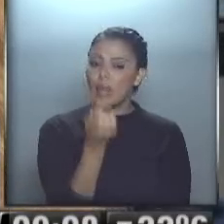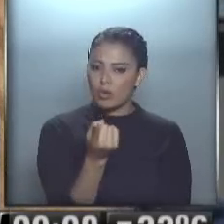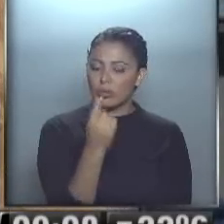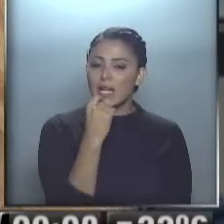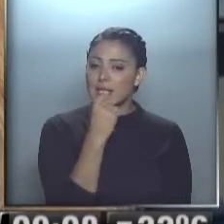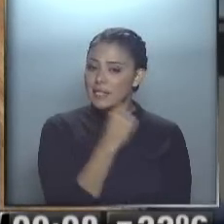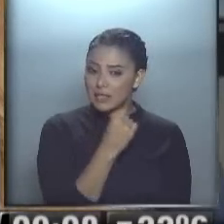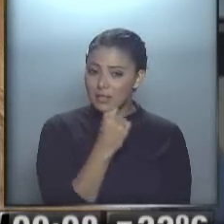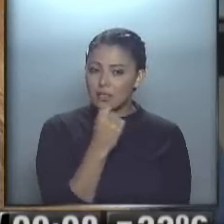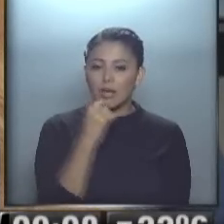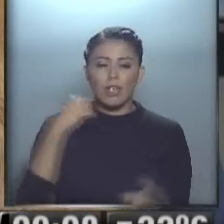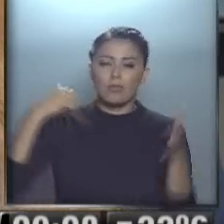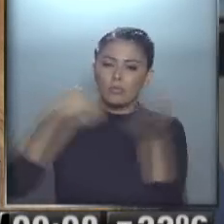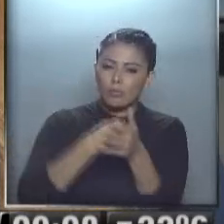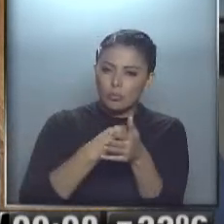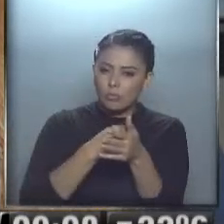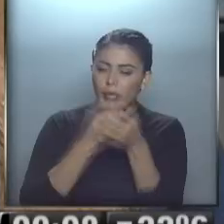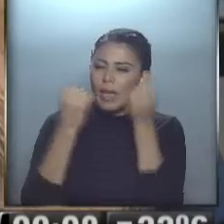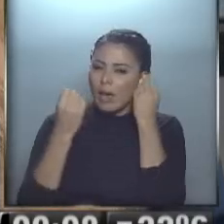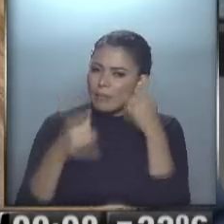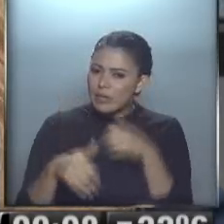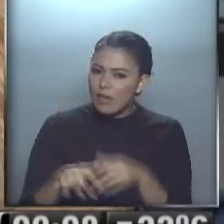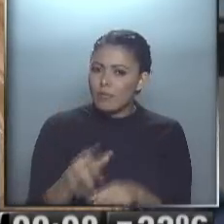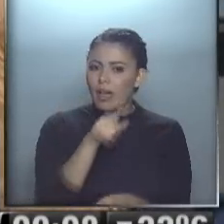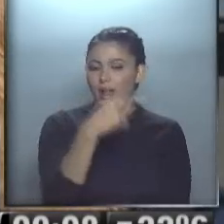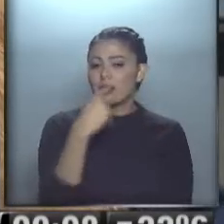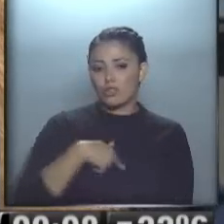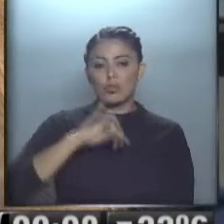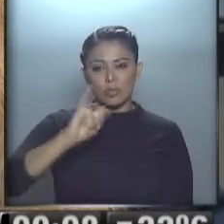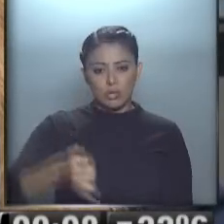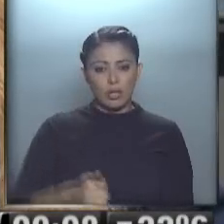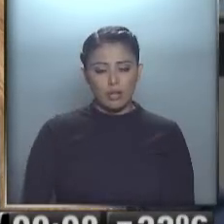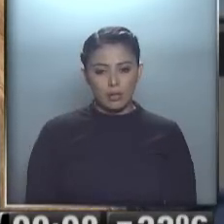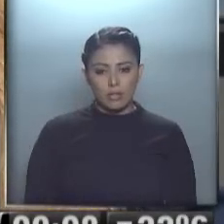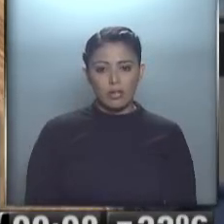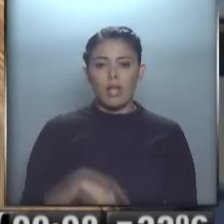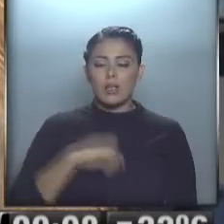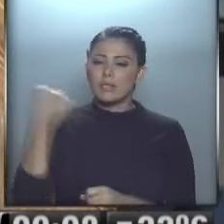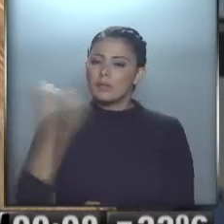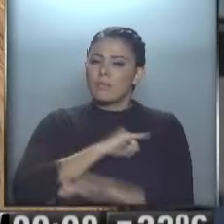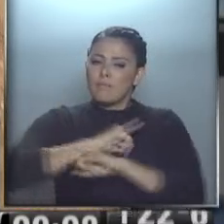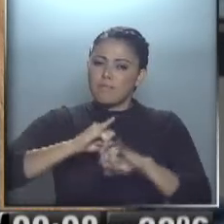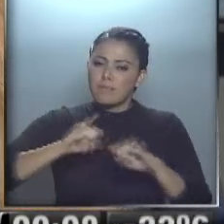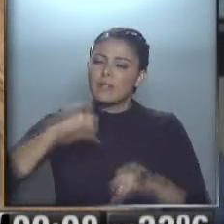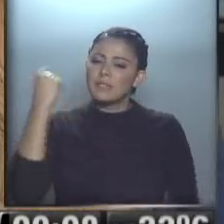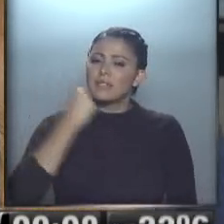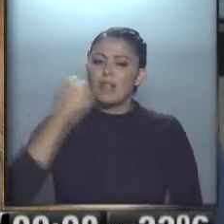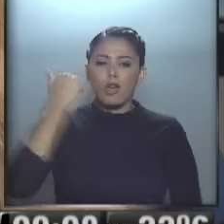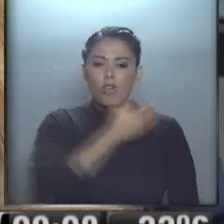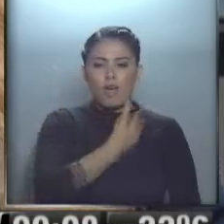había un golpe en marcha no respondió que sí que había una campaña de